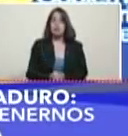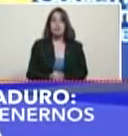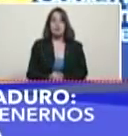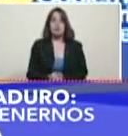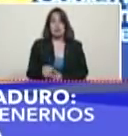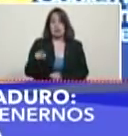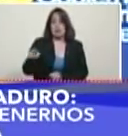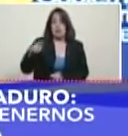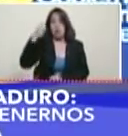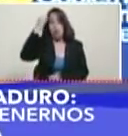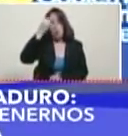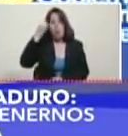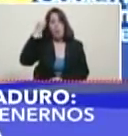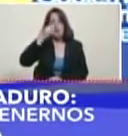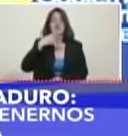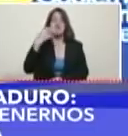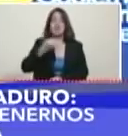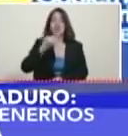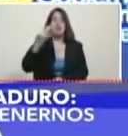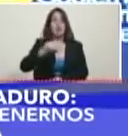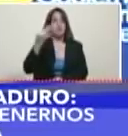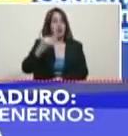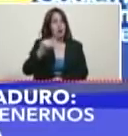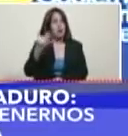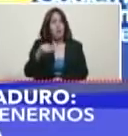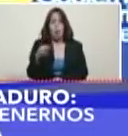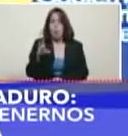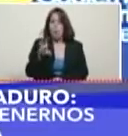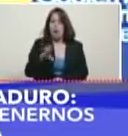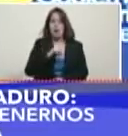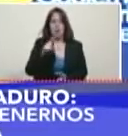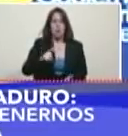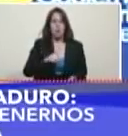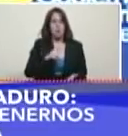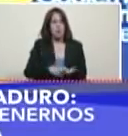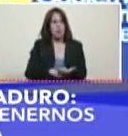Ellos se creen de verdad porque nos subestiman, subestiman a un país entero.